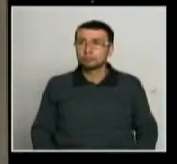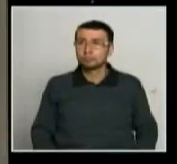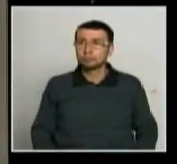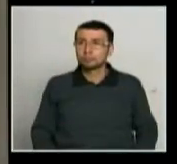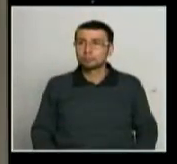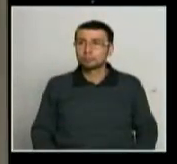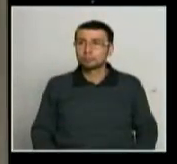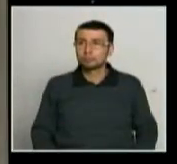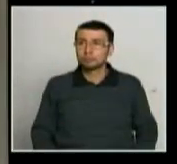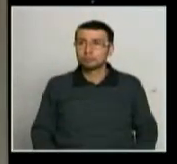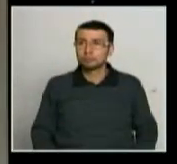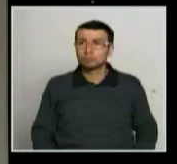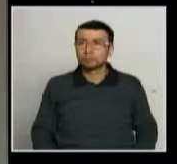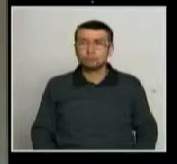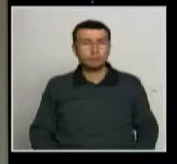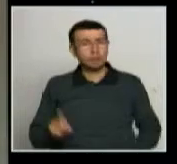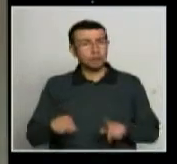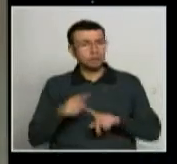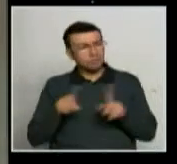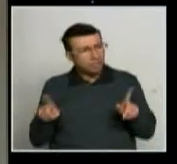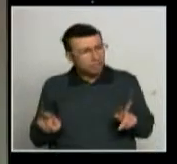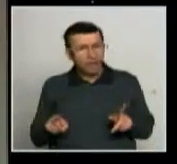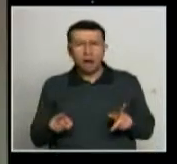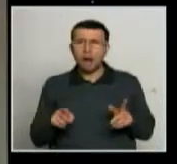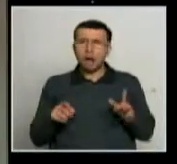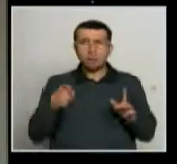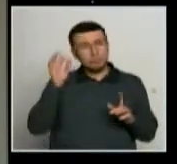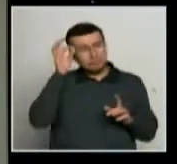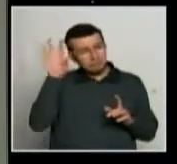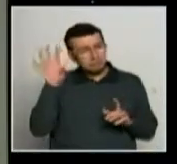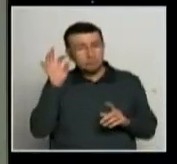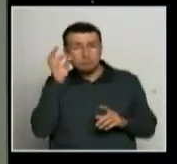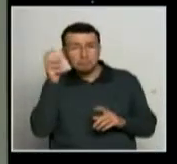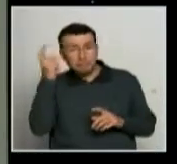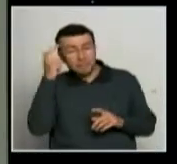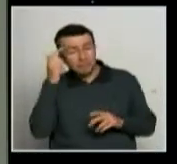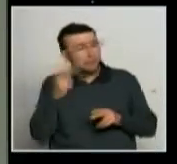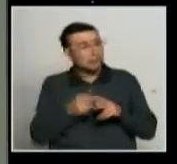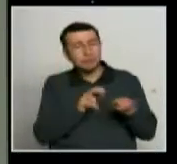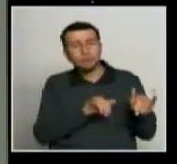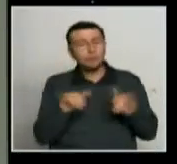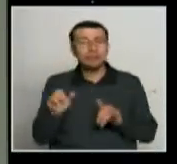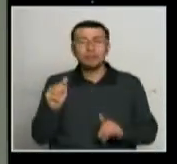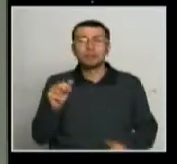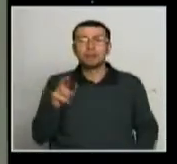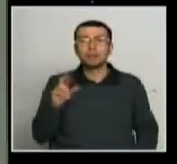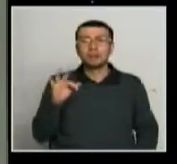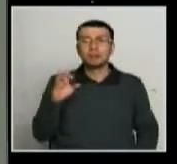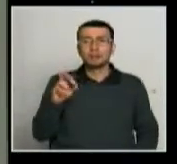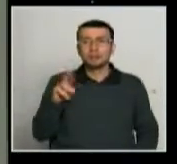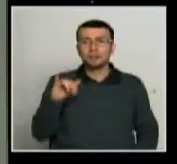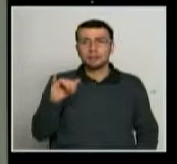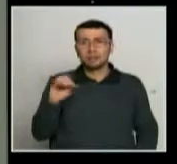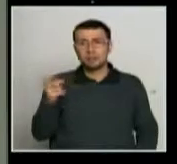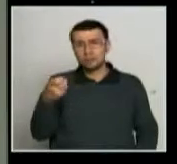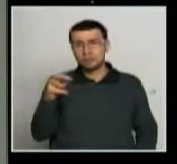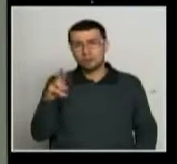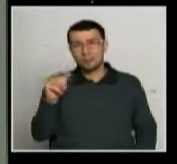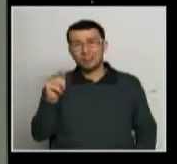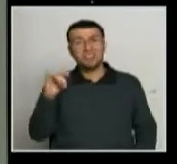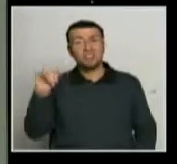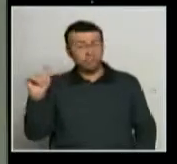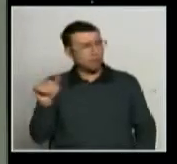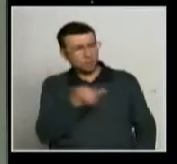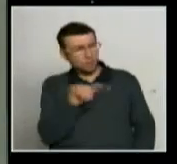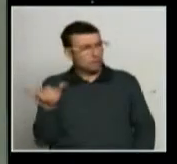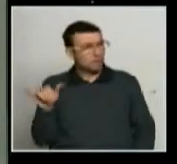Esto es diferente, que muchos pensarán que sí es igual a la arteriografía. La arteriografía es otro método de diagnóstico, en ese